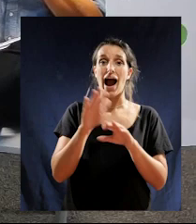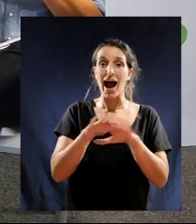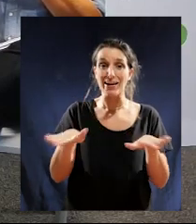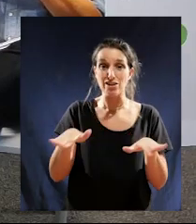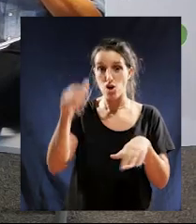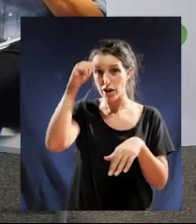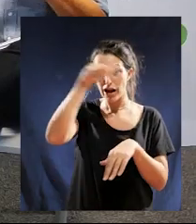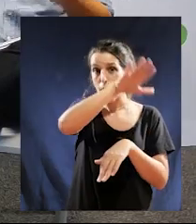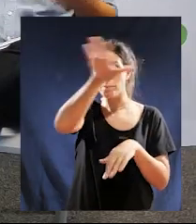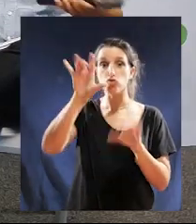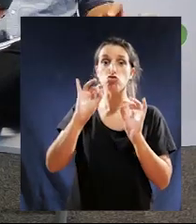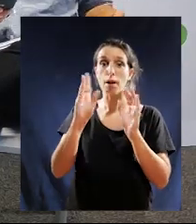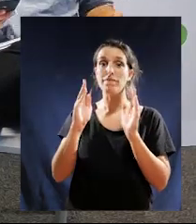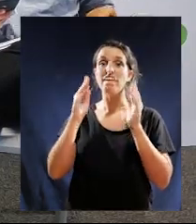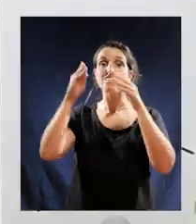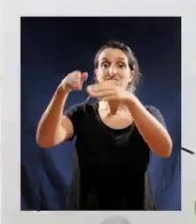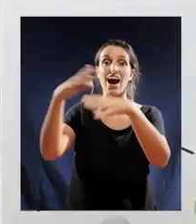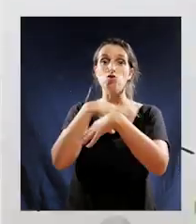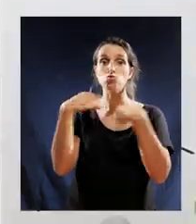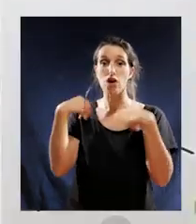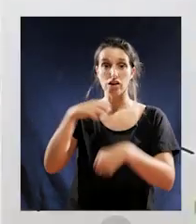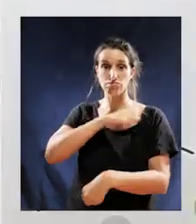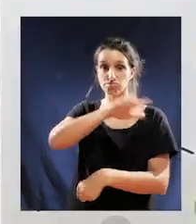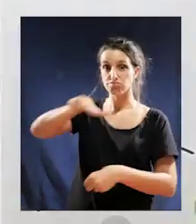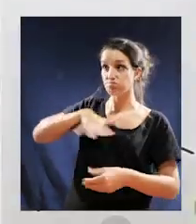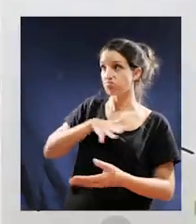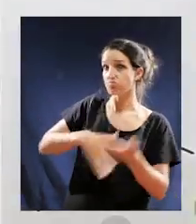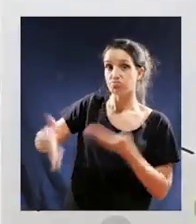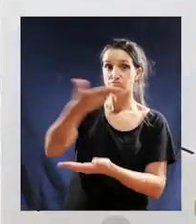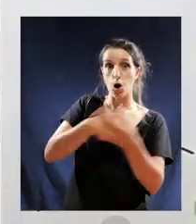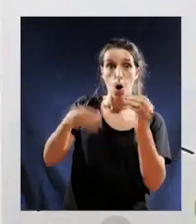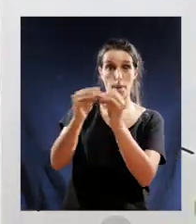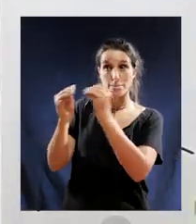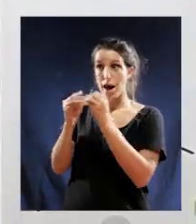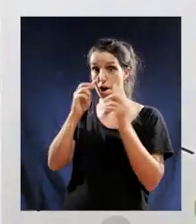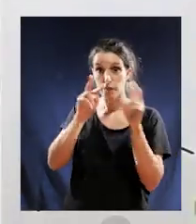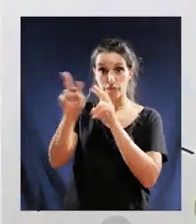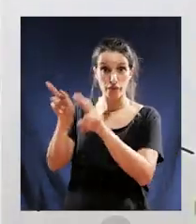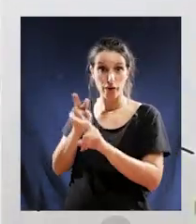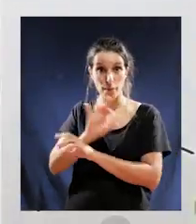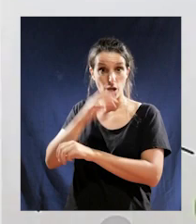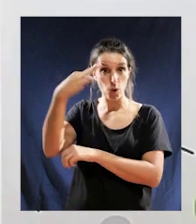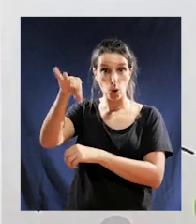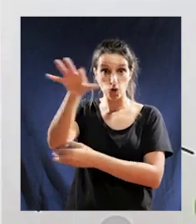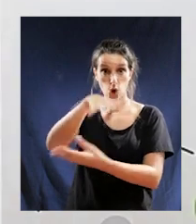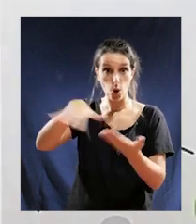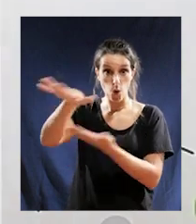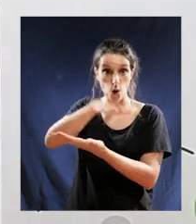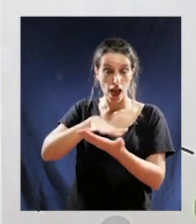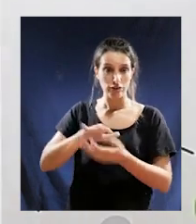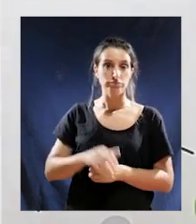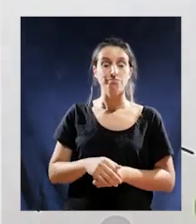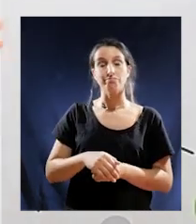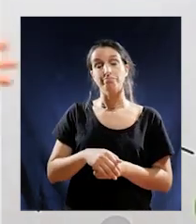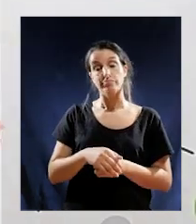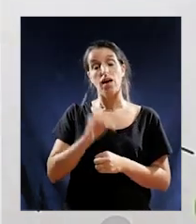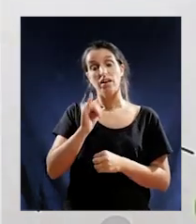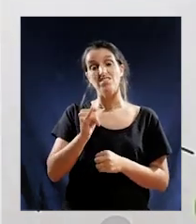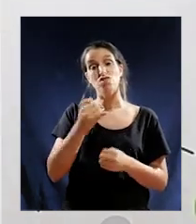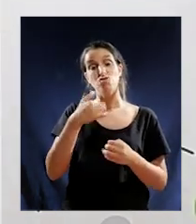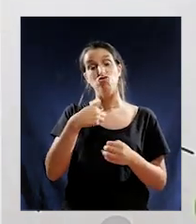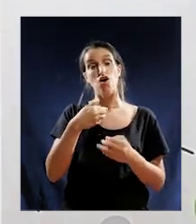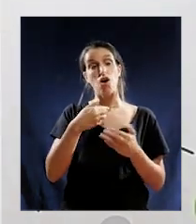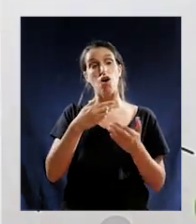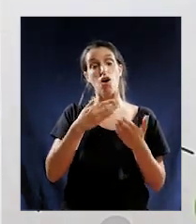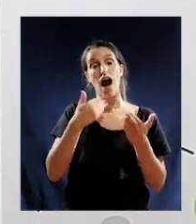socialización impresionante este mencioné en algún momento claro hay uno habla así en general